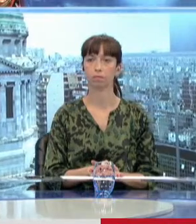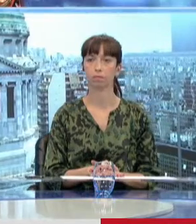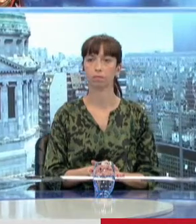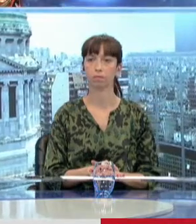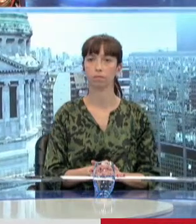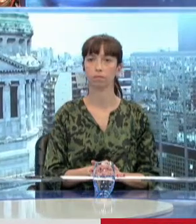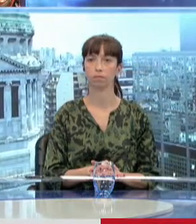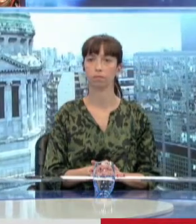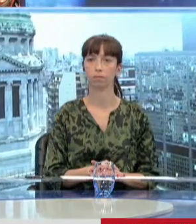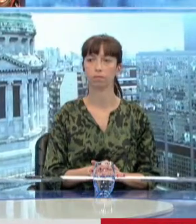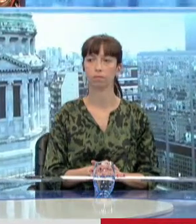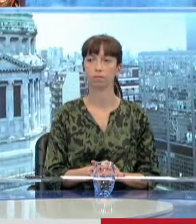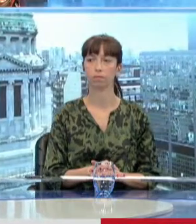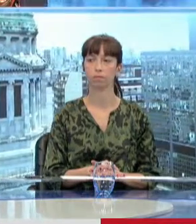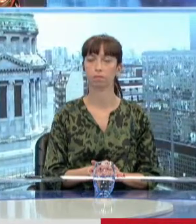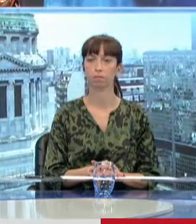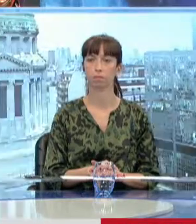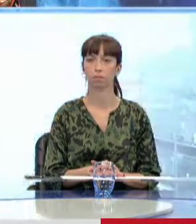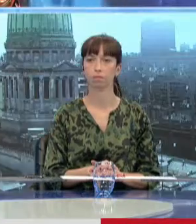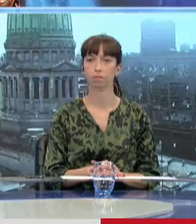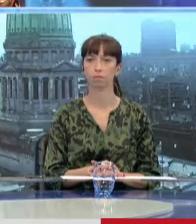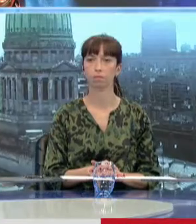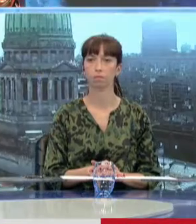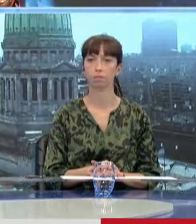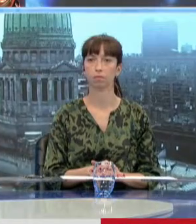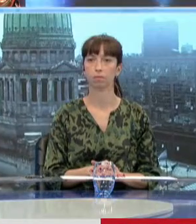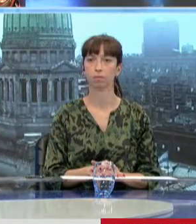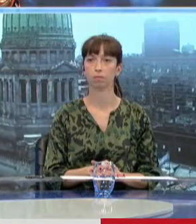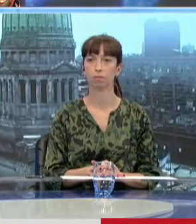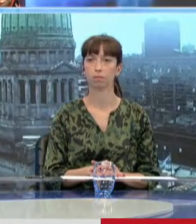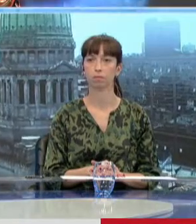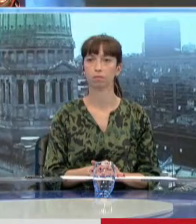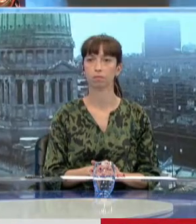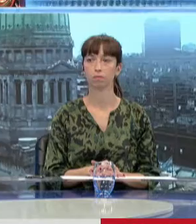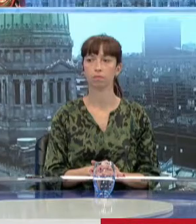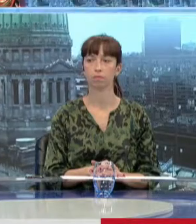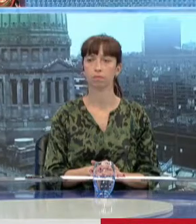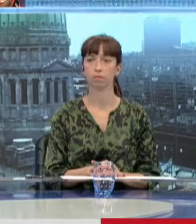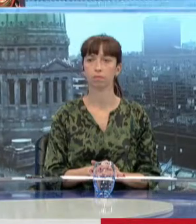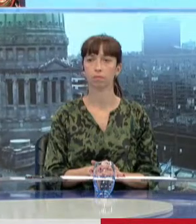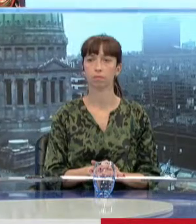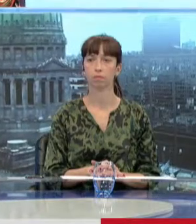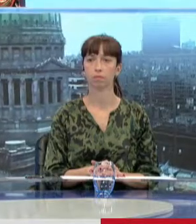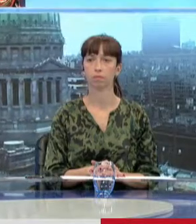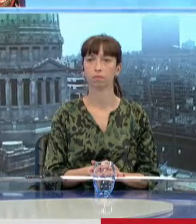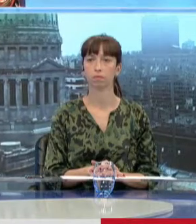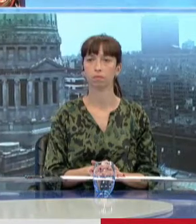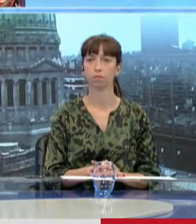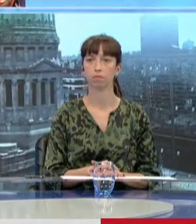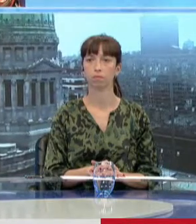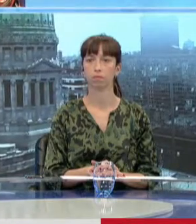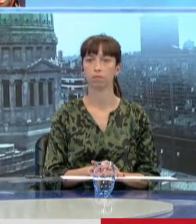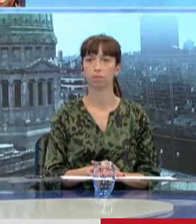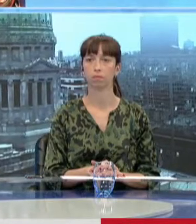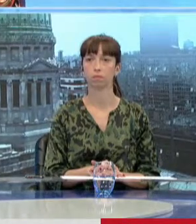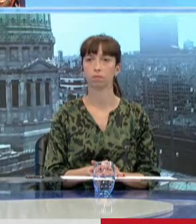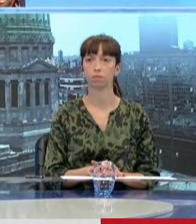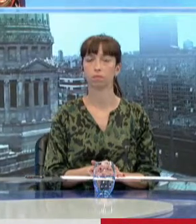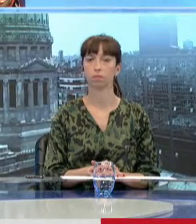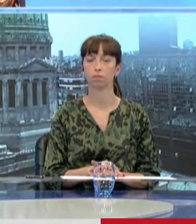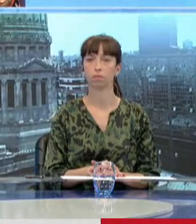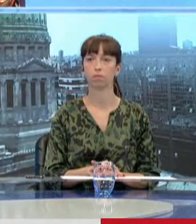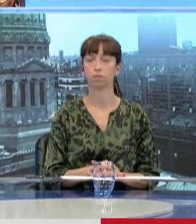que el presidente de la comisión contestó que, bueno, eso va a ser analizado luego que se apruebe la